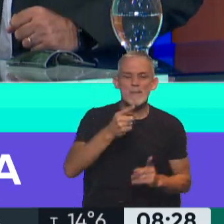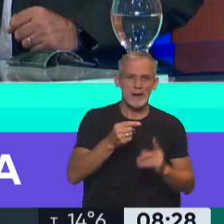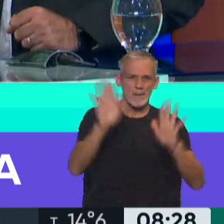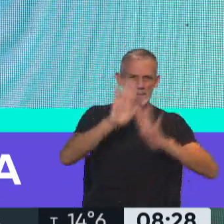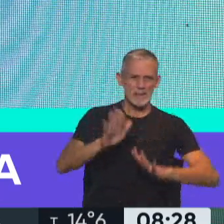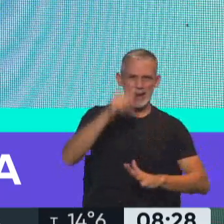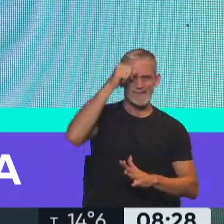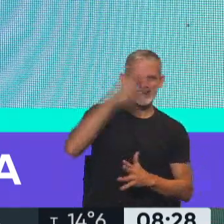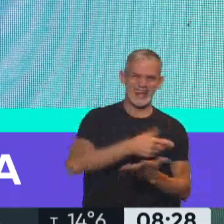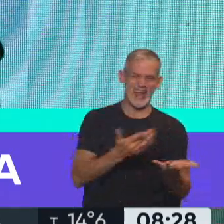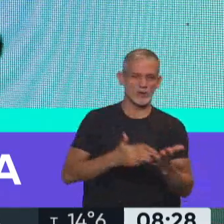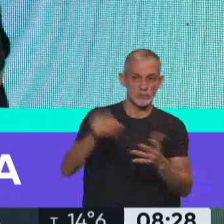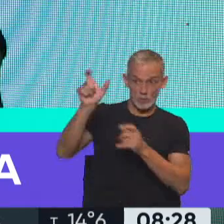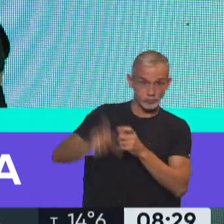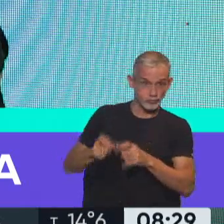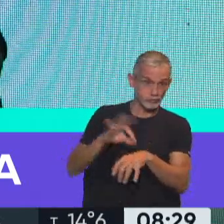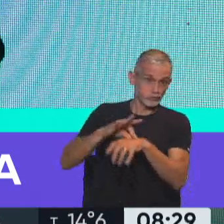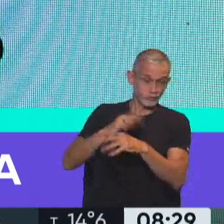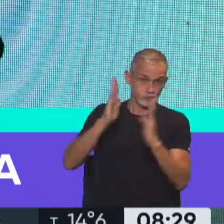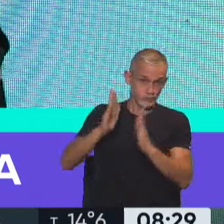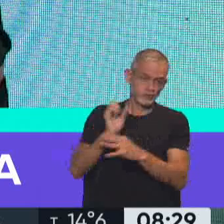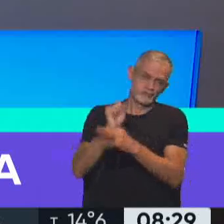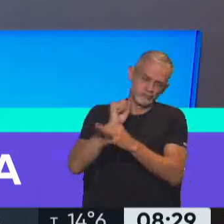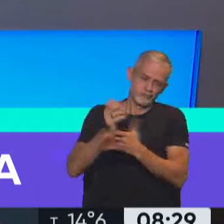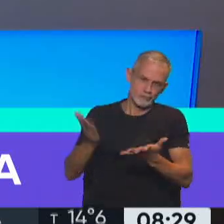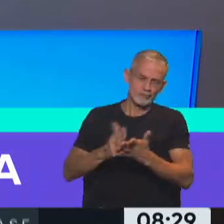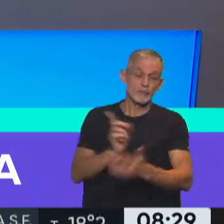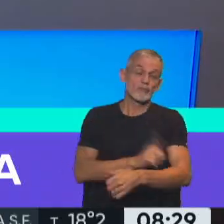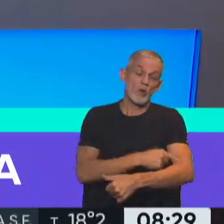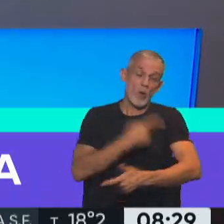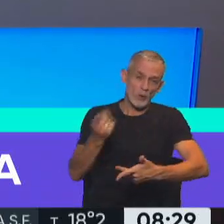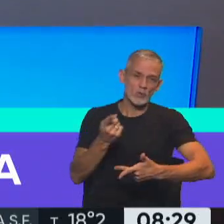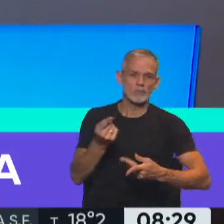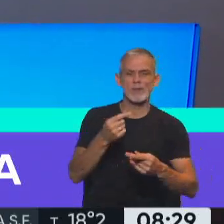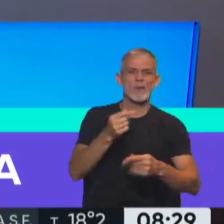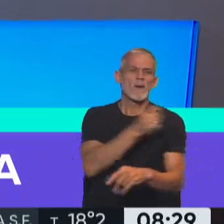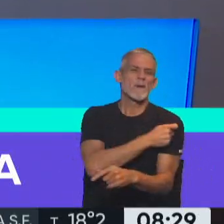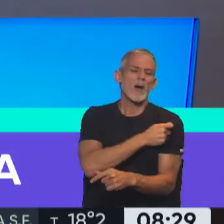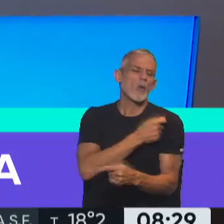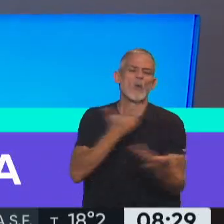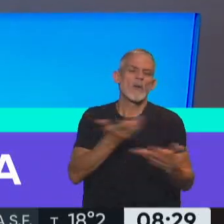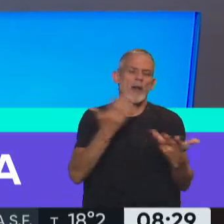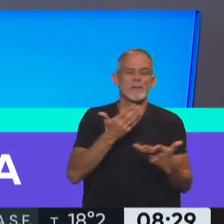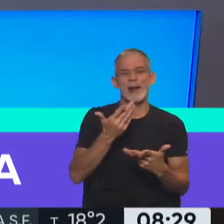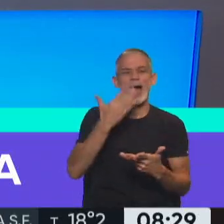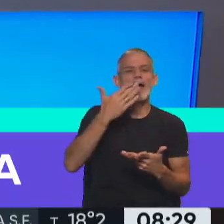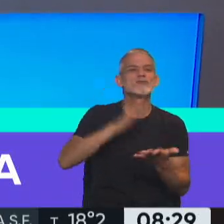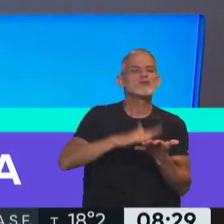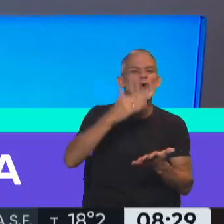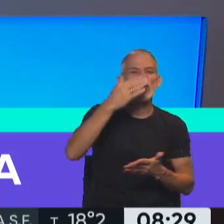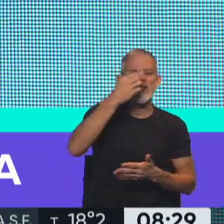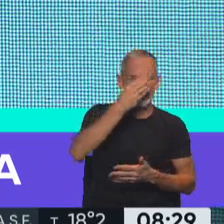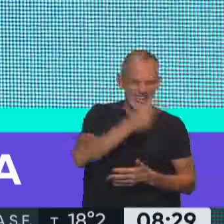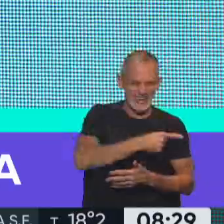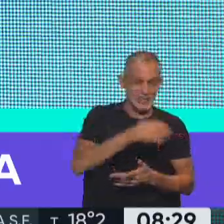A ver, estamos hablando con un bioquímico, el doctor es especialista en la materia, venimos acostumbrados a una determinada vacuna para hablar contra la gripe. ¿Este nuevo